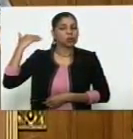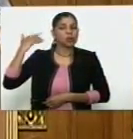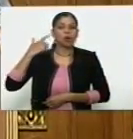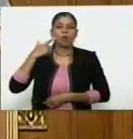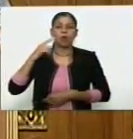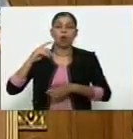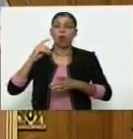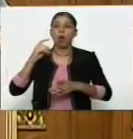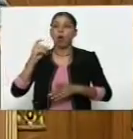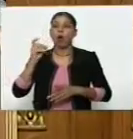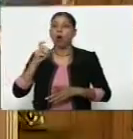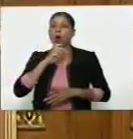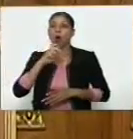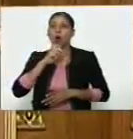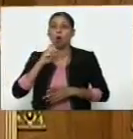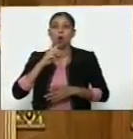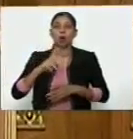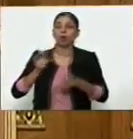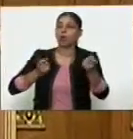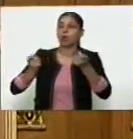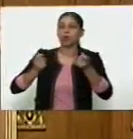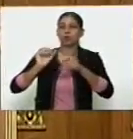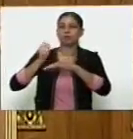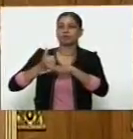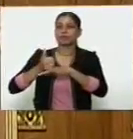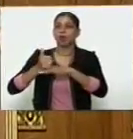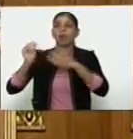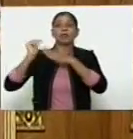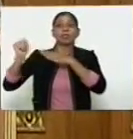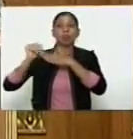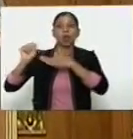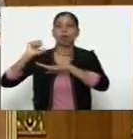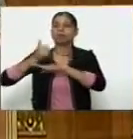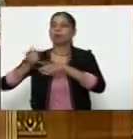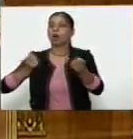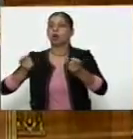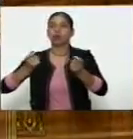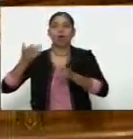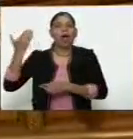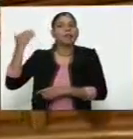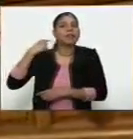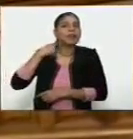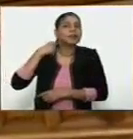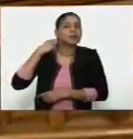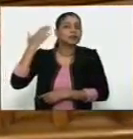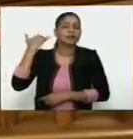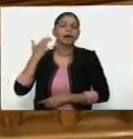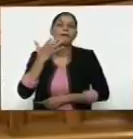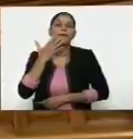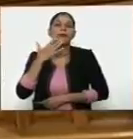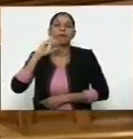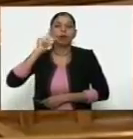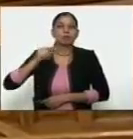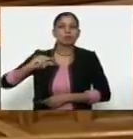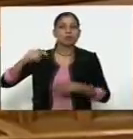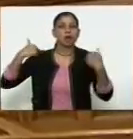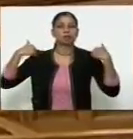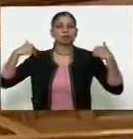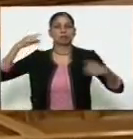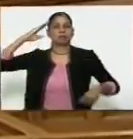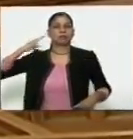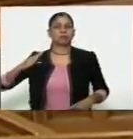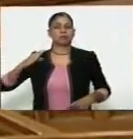oro y el dólar petrolero. En los tiempos de Gómez y más allá,